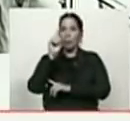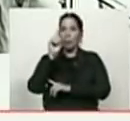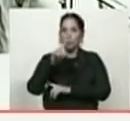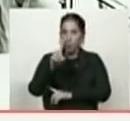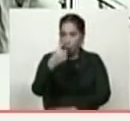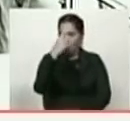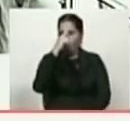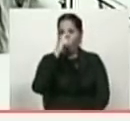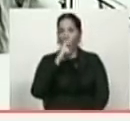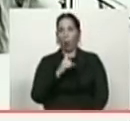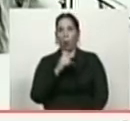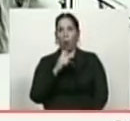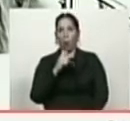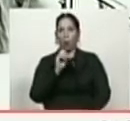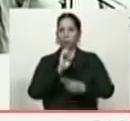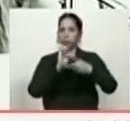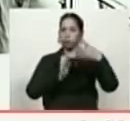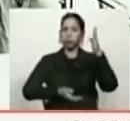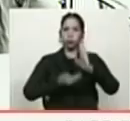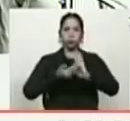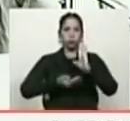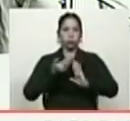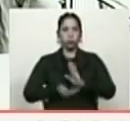elemento fundamental de